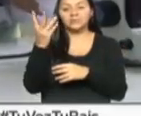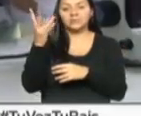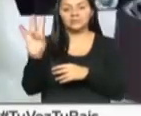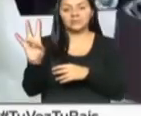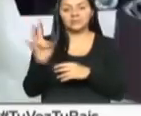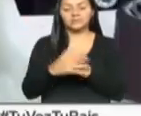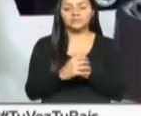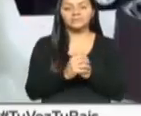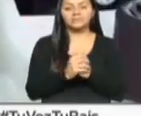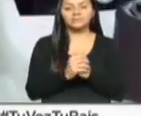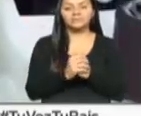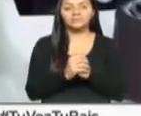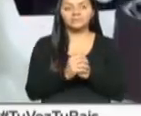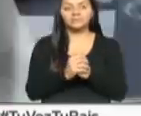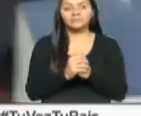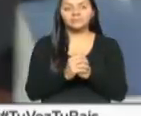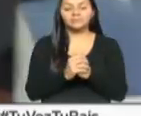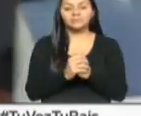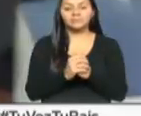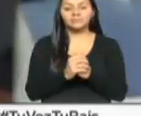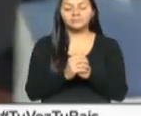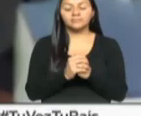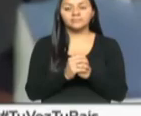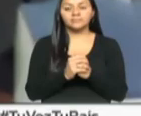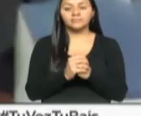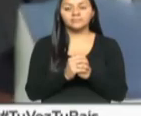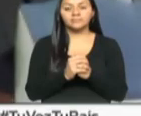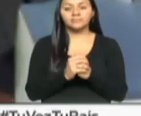2016-2017. Carolina Díaz, Noticiero Ciudadano.